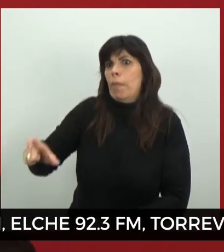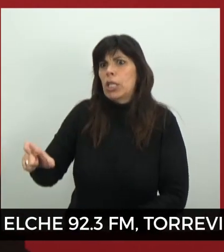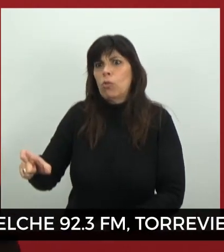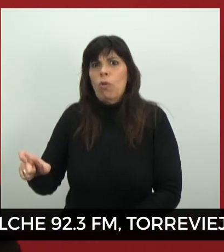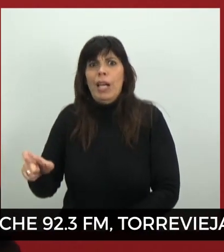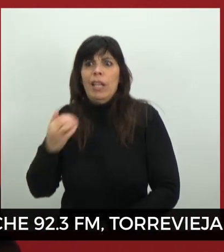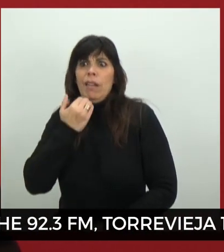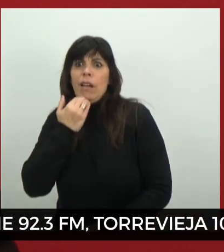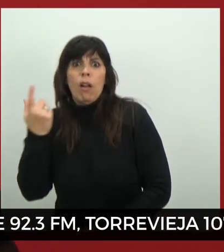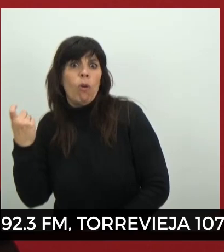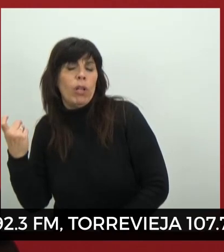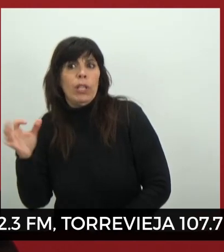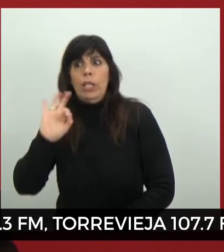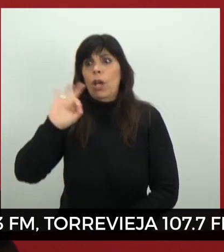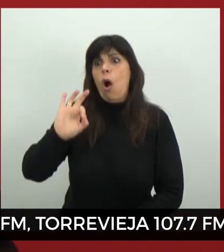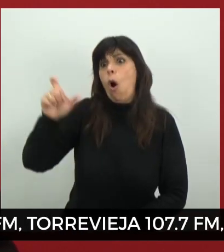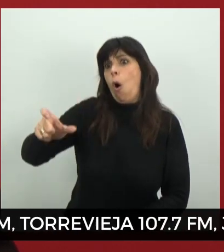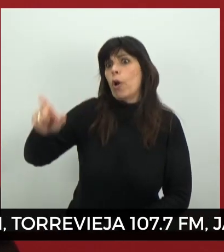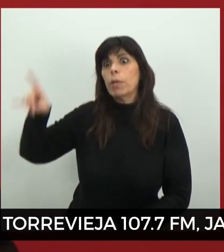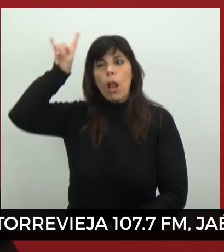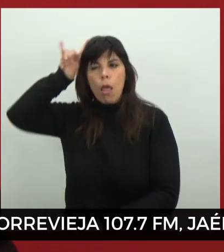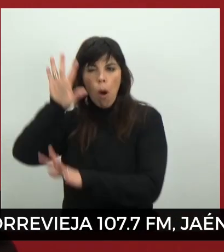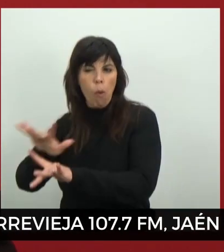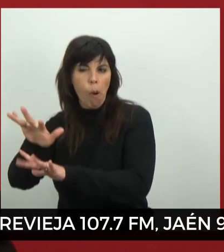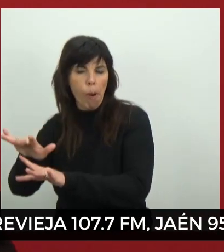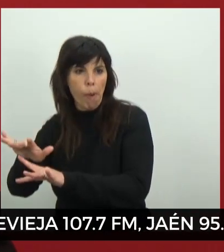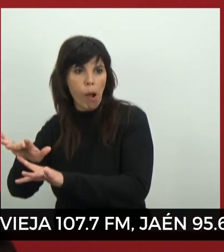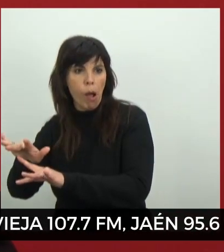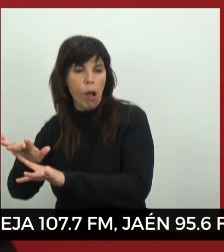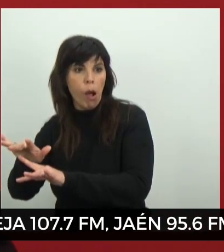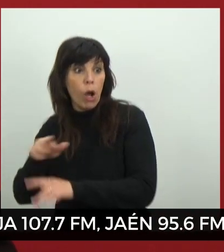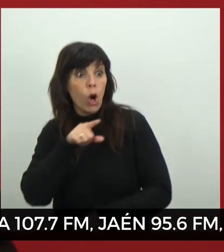muchas veces no tienes que orar por la persona, sino simplemente